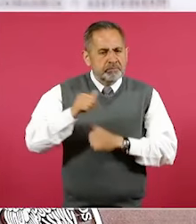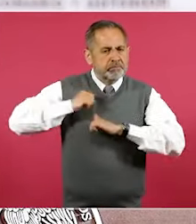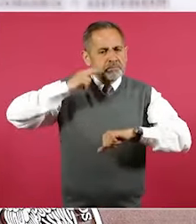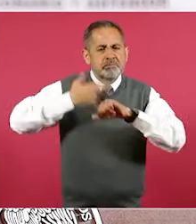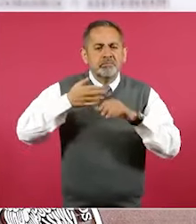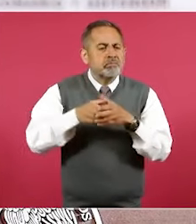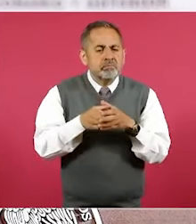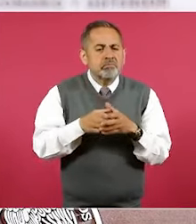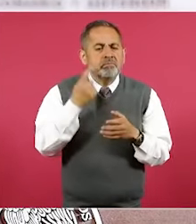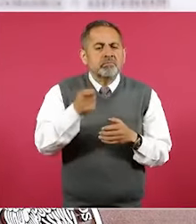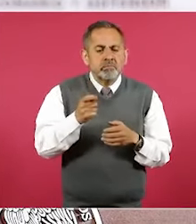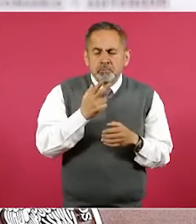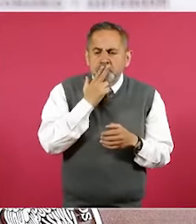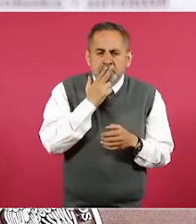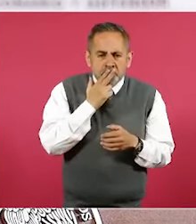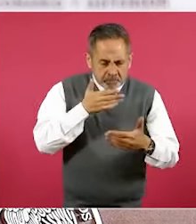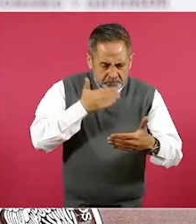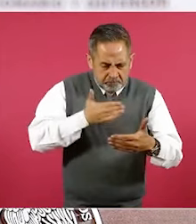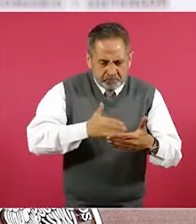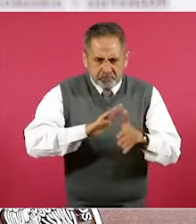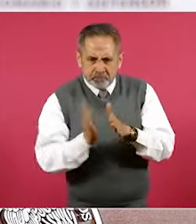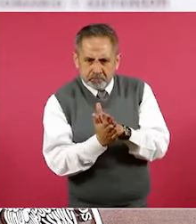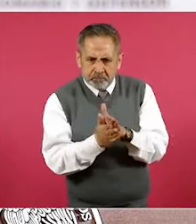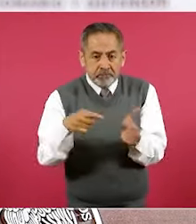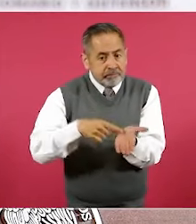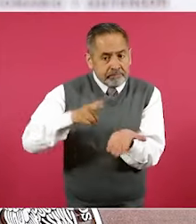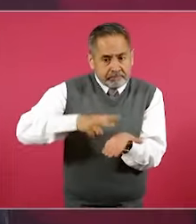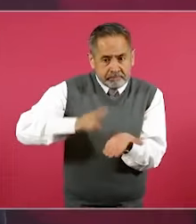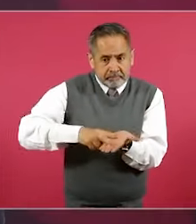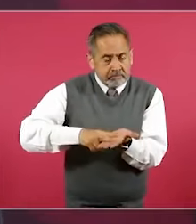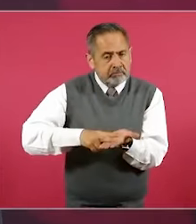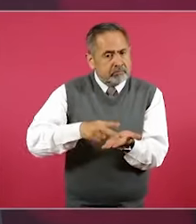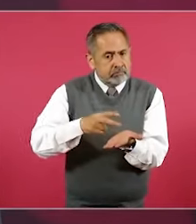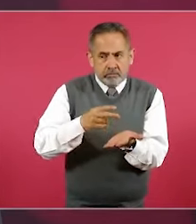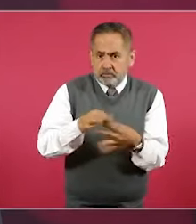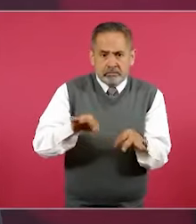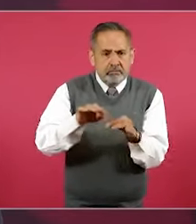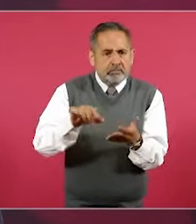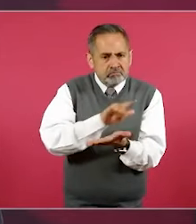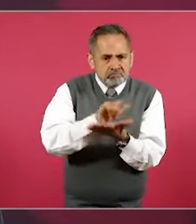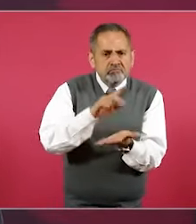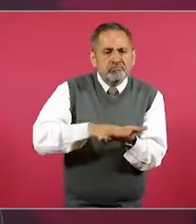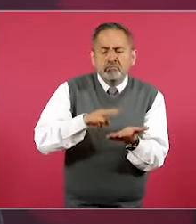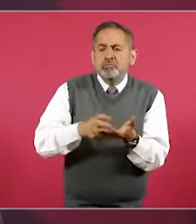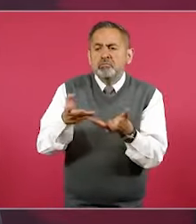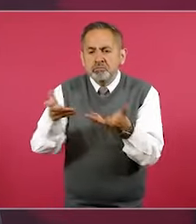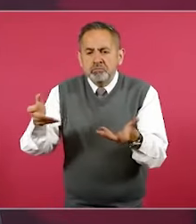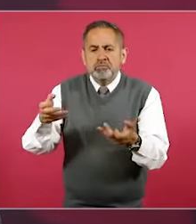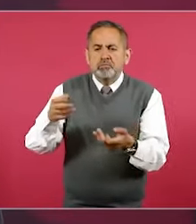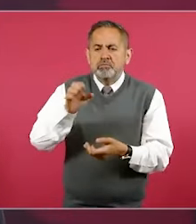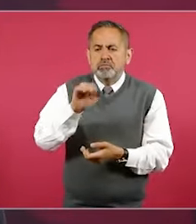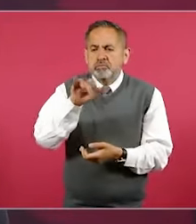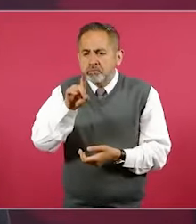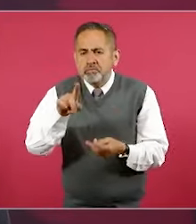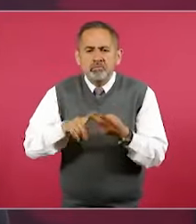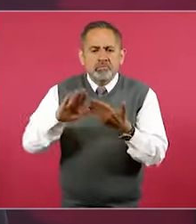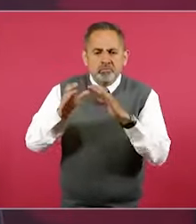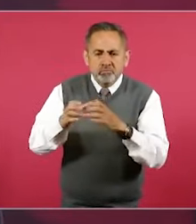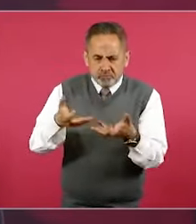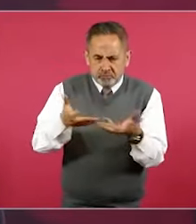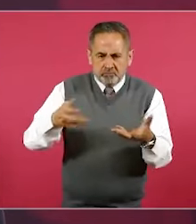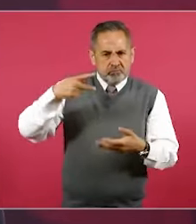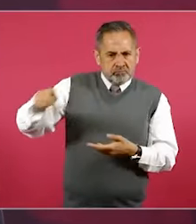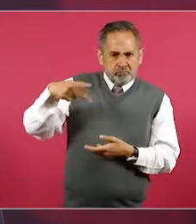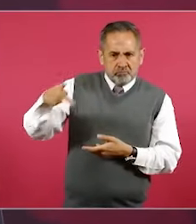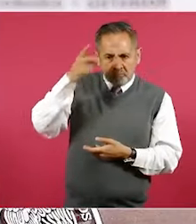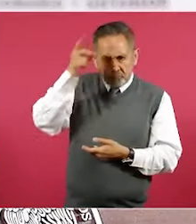encargada de la custodia de la documentación que ampara jurídicamente a más de 30.000 ejidos y casi 4.000 comunidades que poseen, que